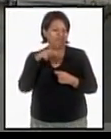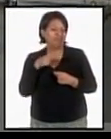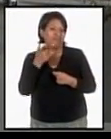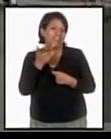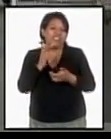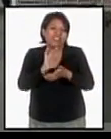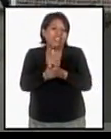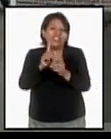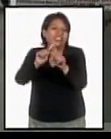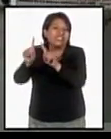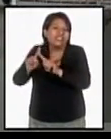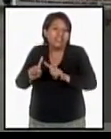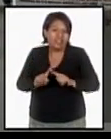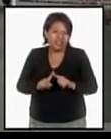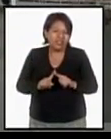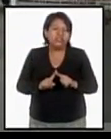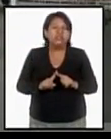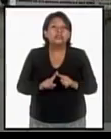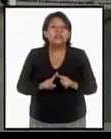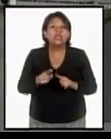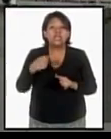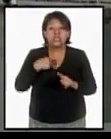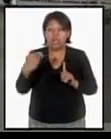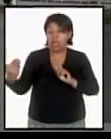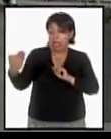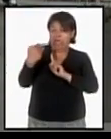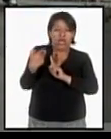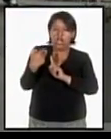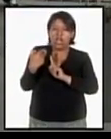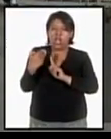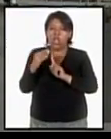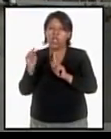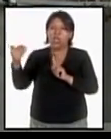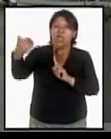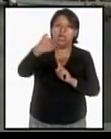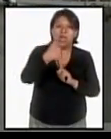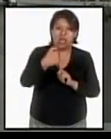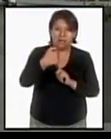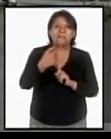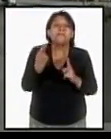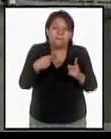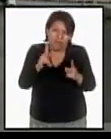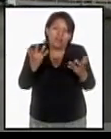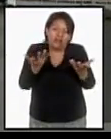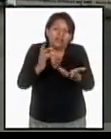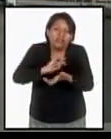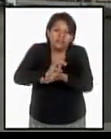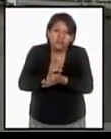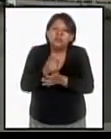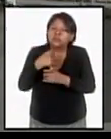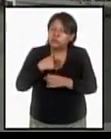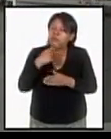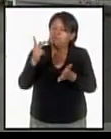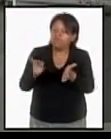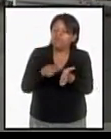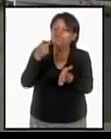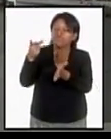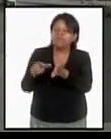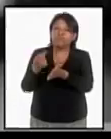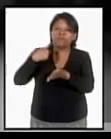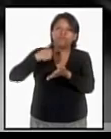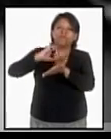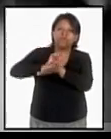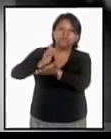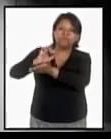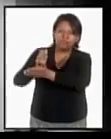una forma a otra, aunque no te hacen directamente, te puede hacer indirectamente. Yo he enfrentado varios tipos de